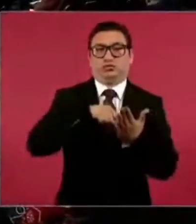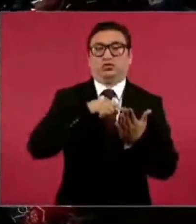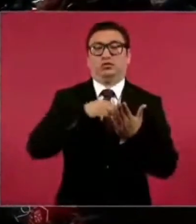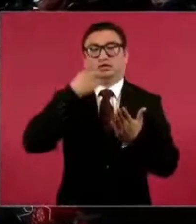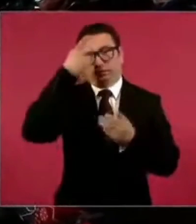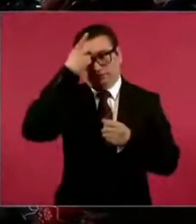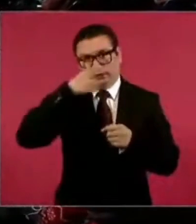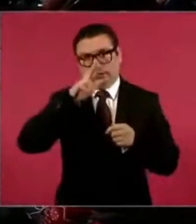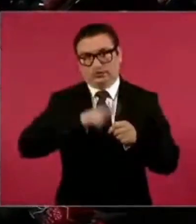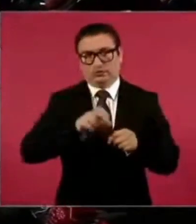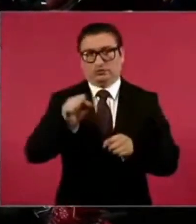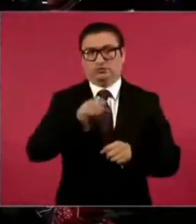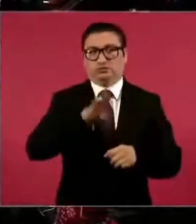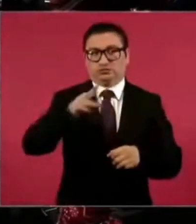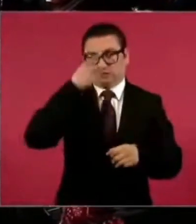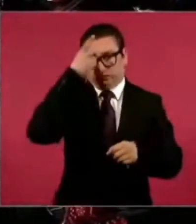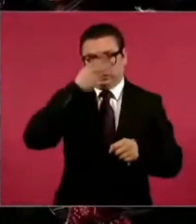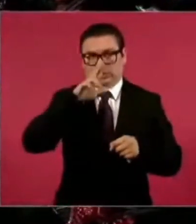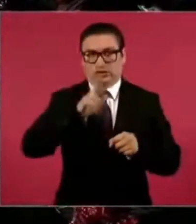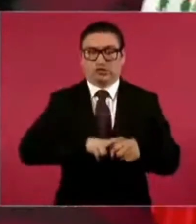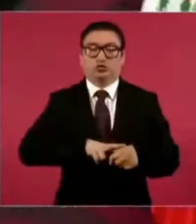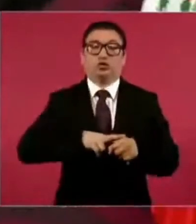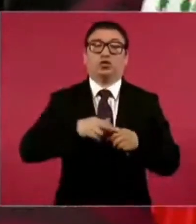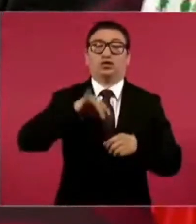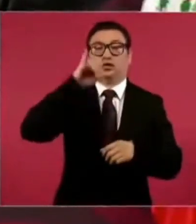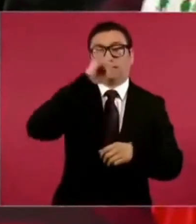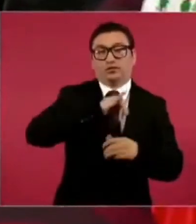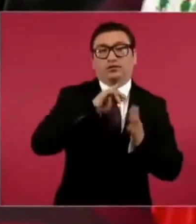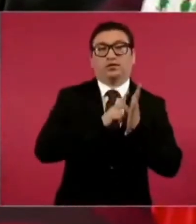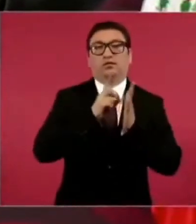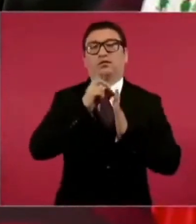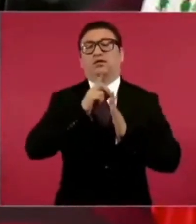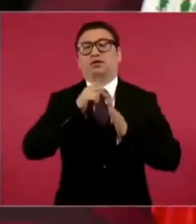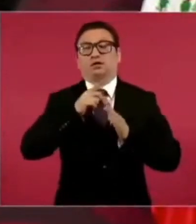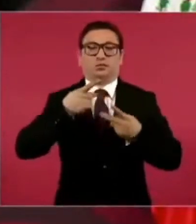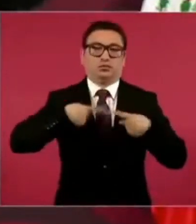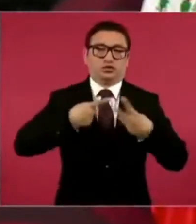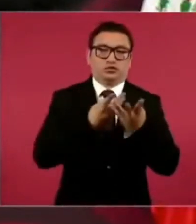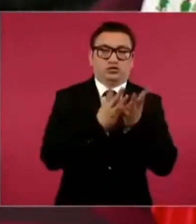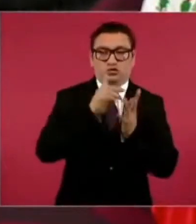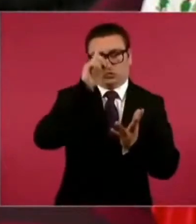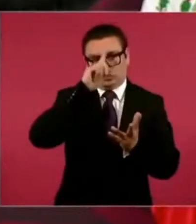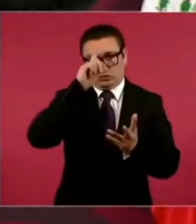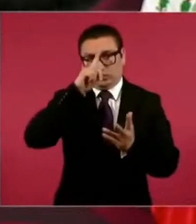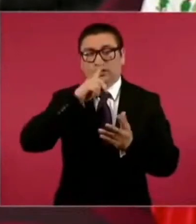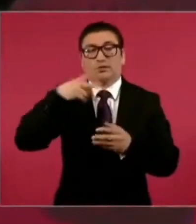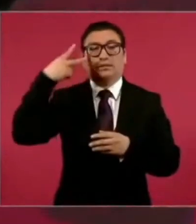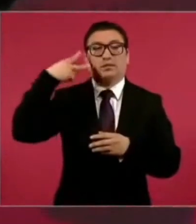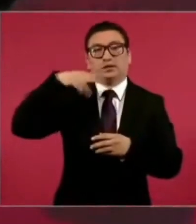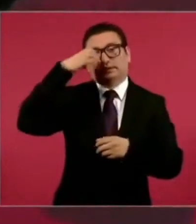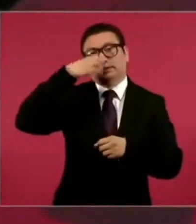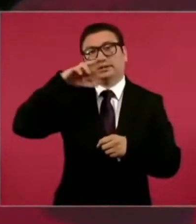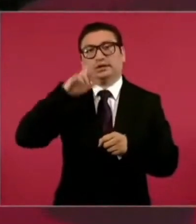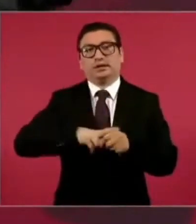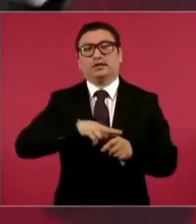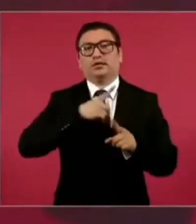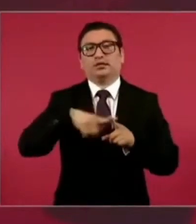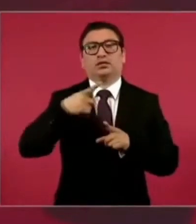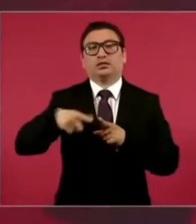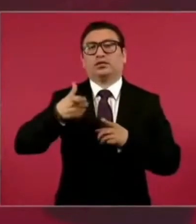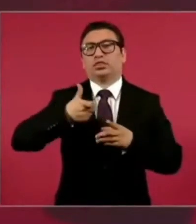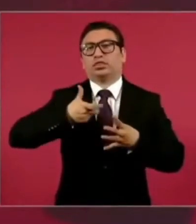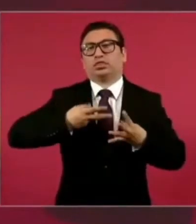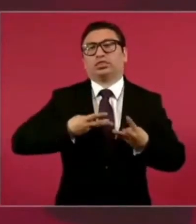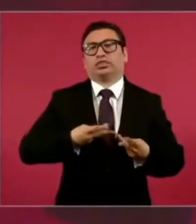director, subdirector, jefes de departamento, asesores, viajes al extranjero, y no